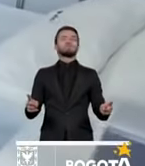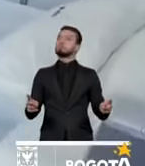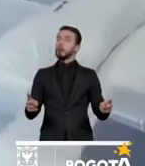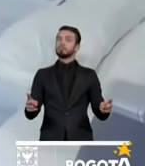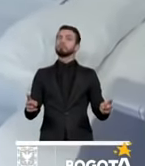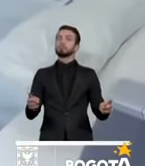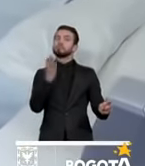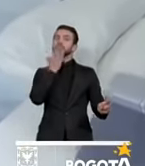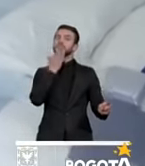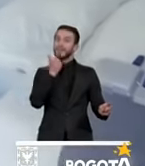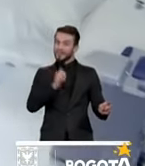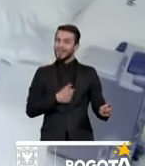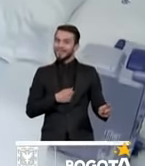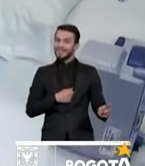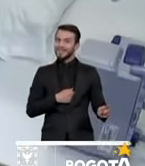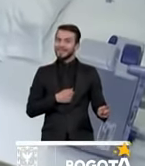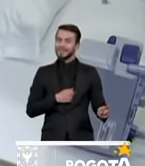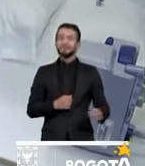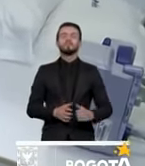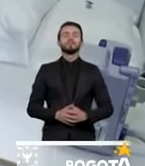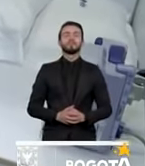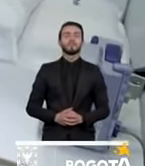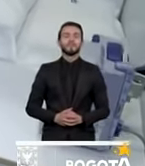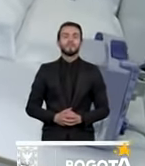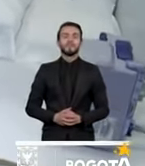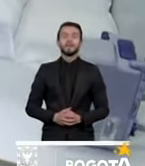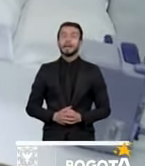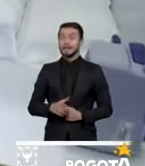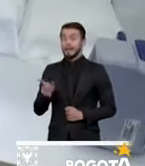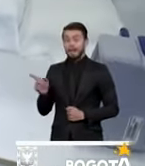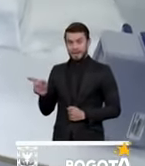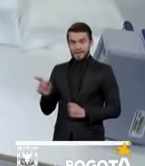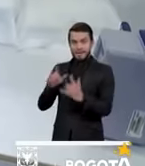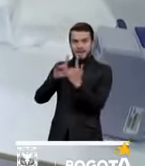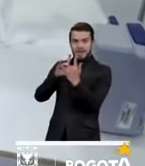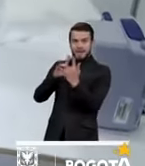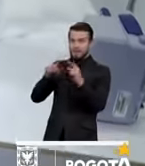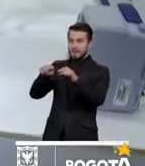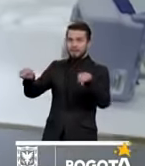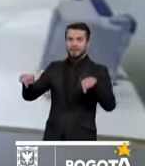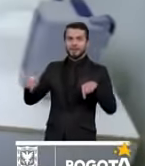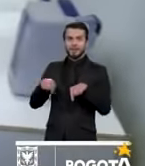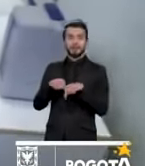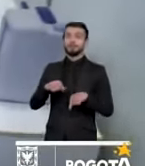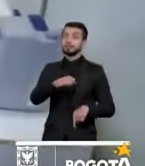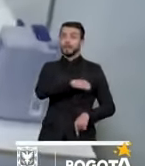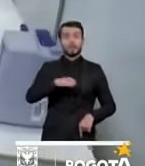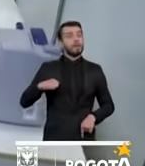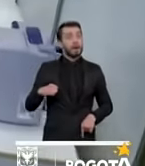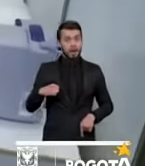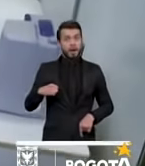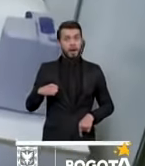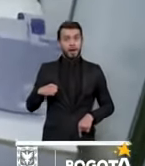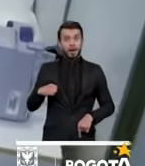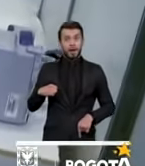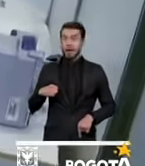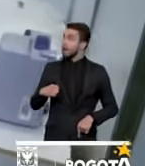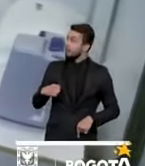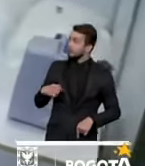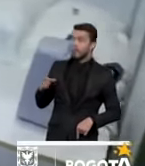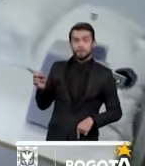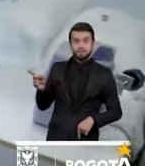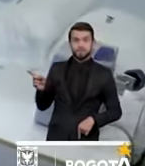hoy Esta es una cama tipo, así son las 200. Sí. Todas son individualizadas. Todas son individuales, todas